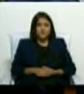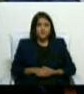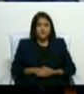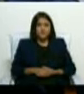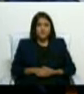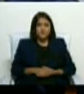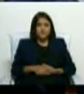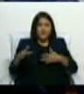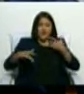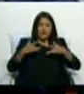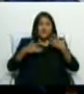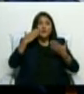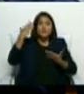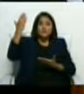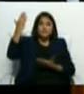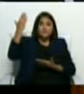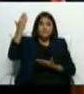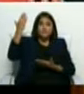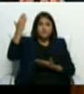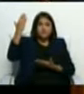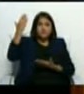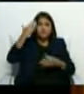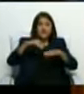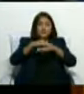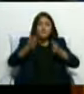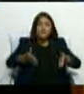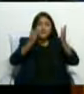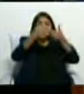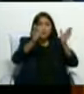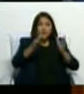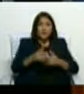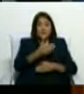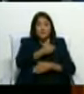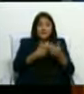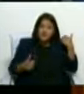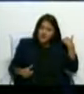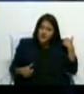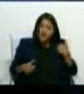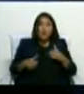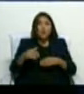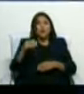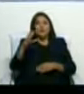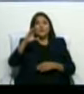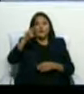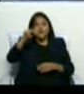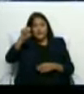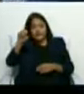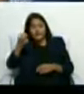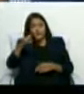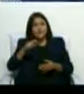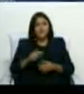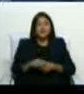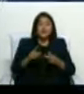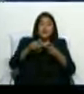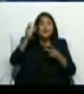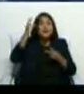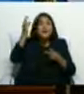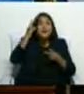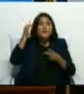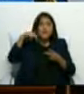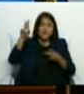Con un acto célebre desde las instalaciones del Ministerio Público, el presidente del Consejo Nacional Electoral, Elvis Amoroso, y el fiscal general de